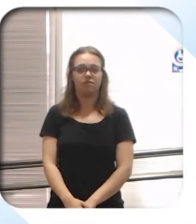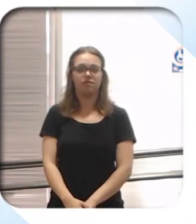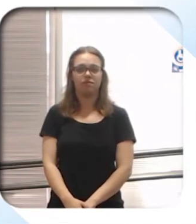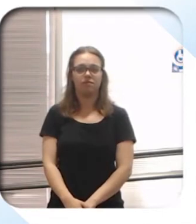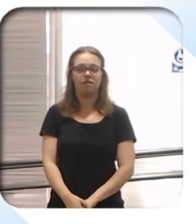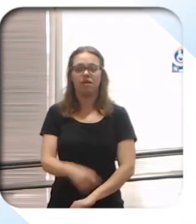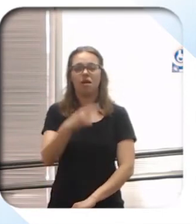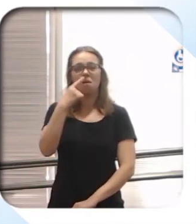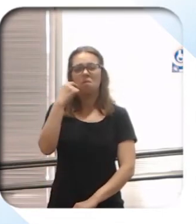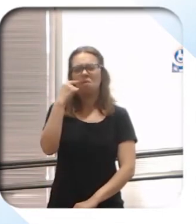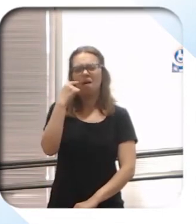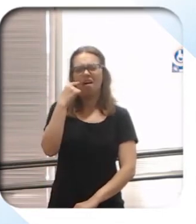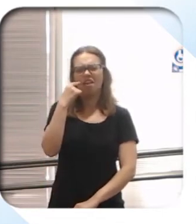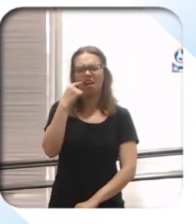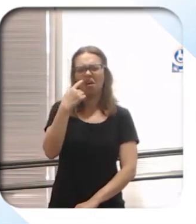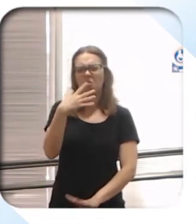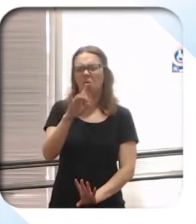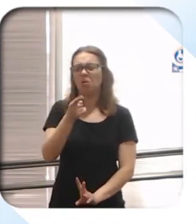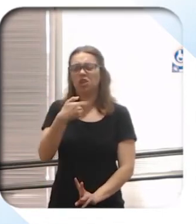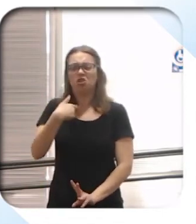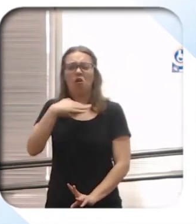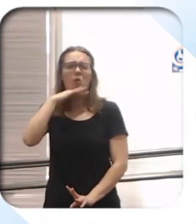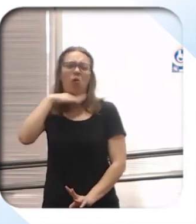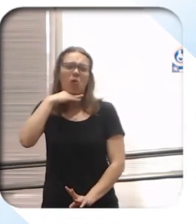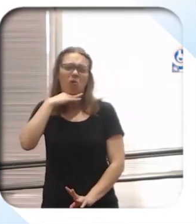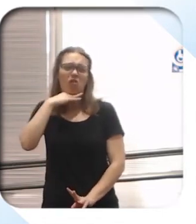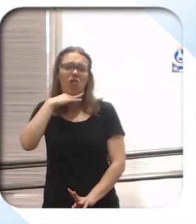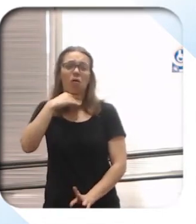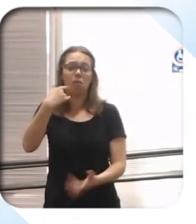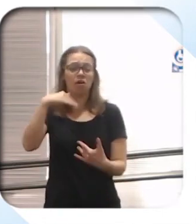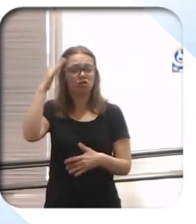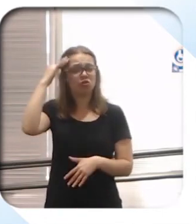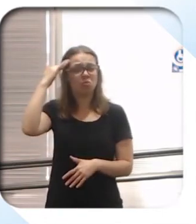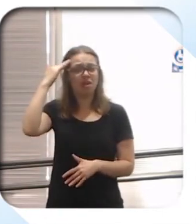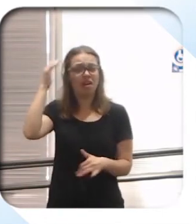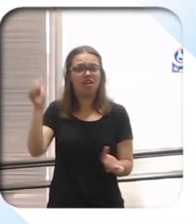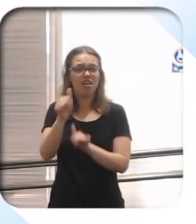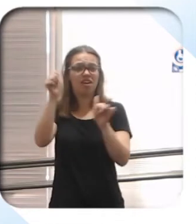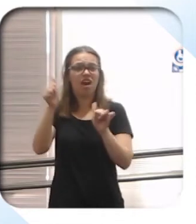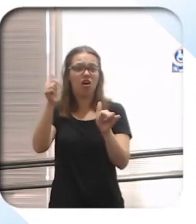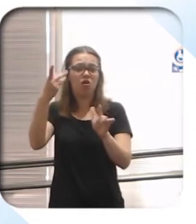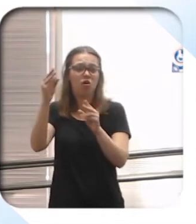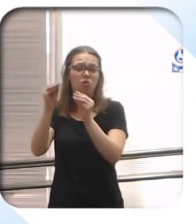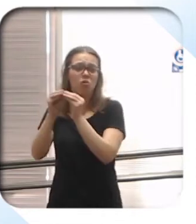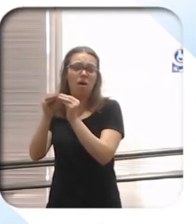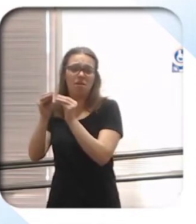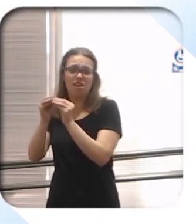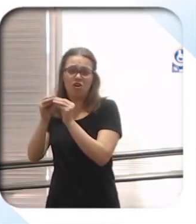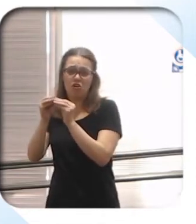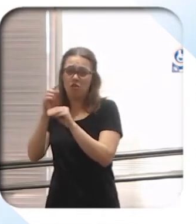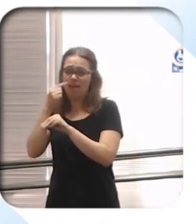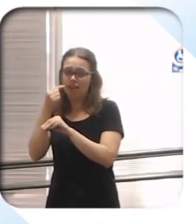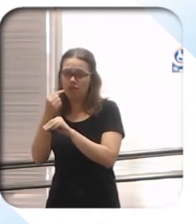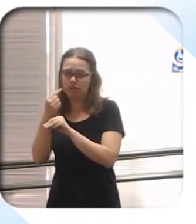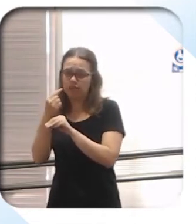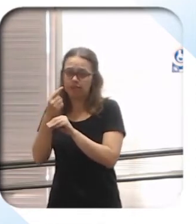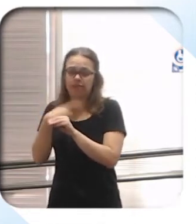Mi padre no me banca porque soy un poco bobo, pero si supiera que hago cosas con un amigo, me mata.